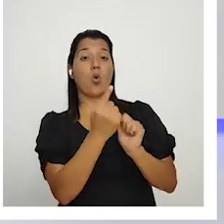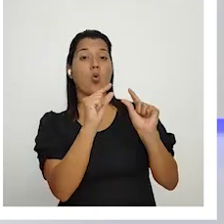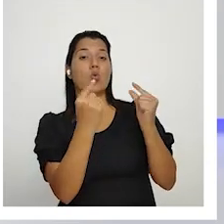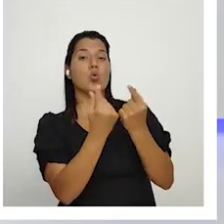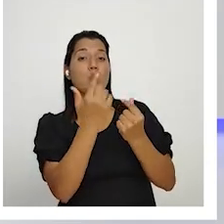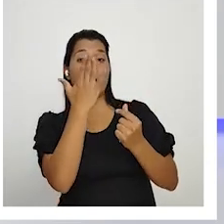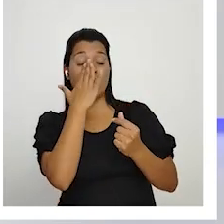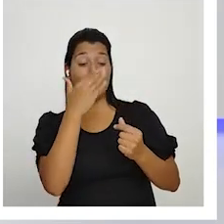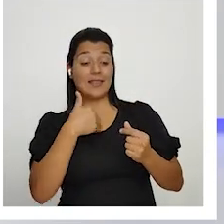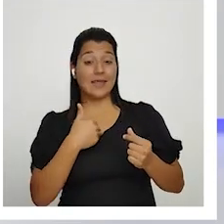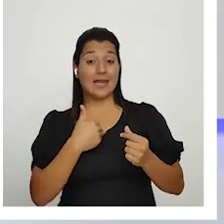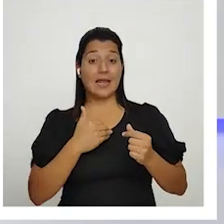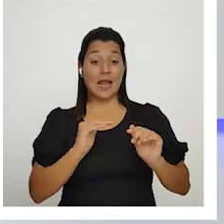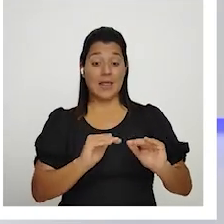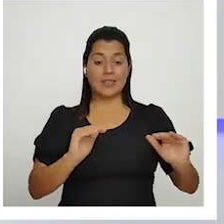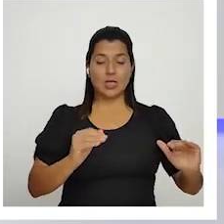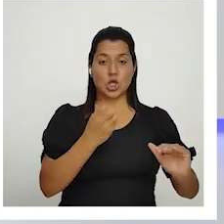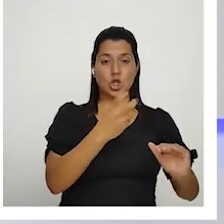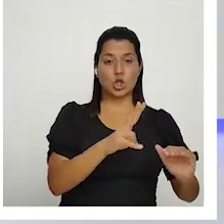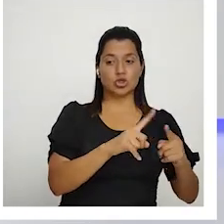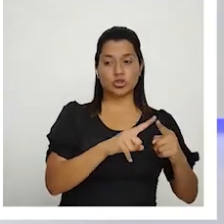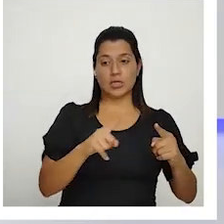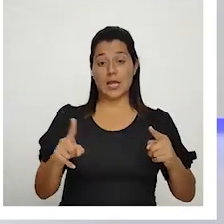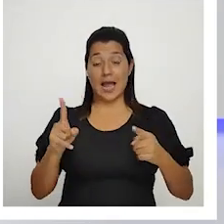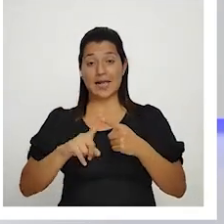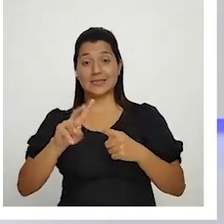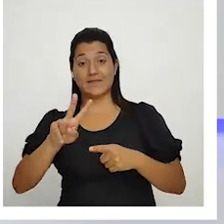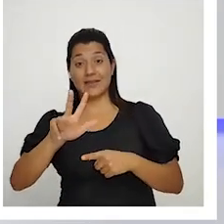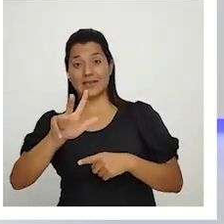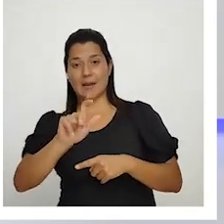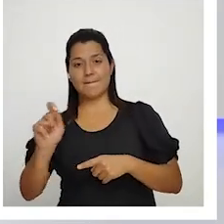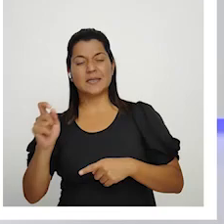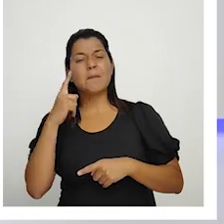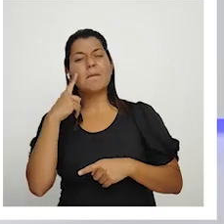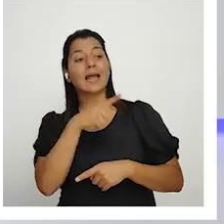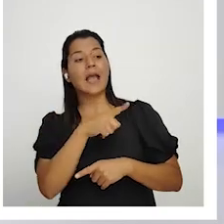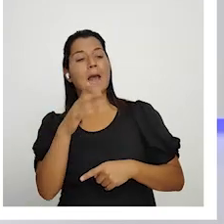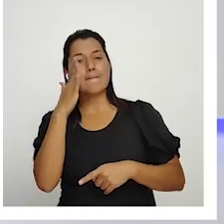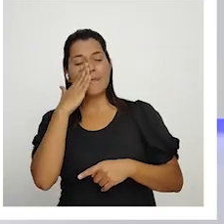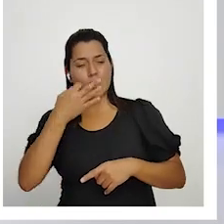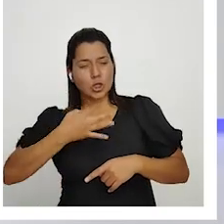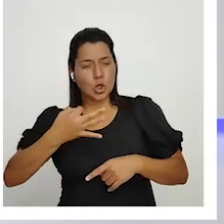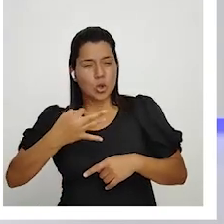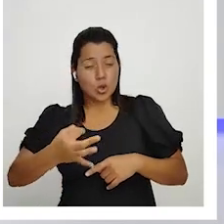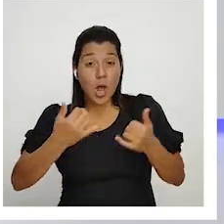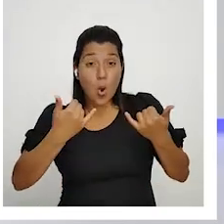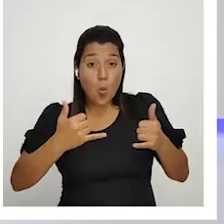12 a 23 meses, para que ellas en su día a día incorporaran el jugar con